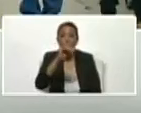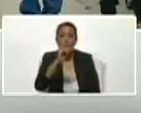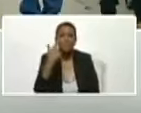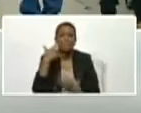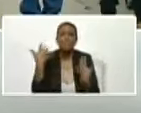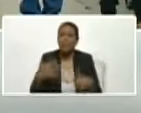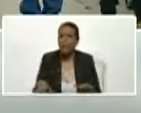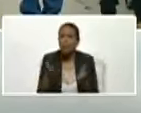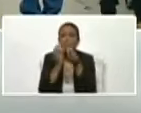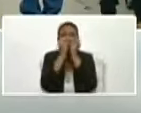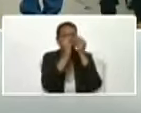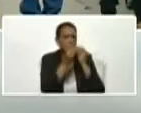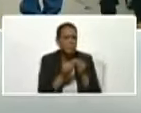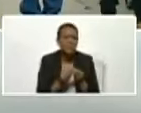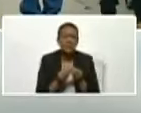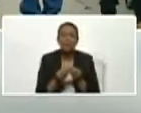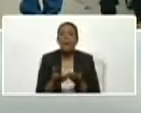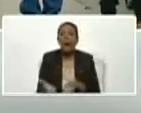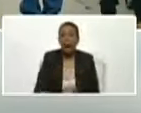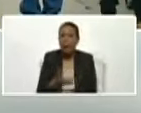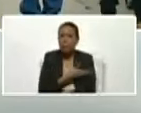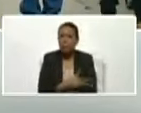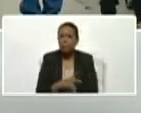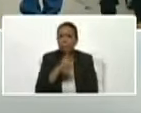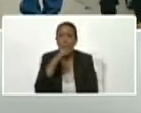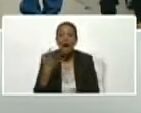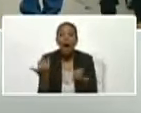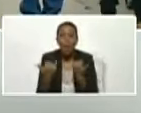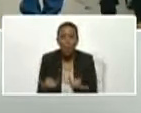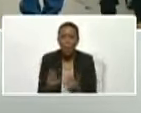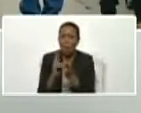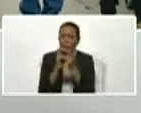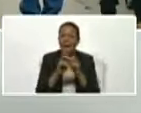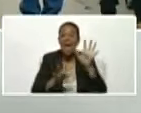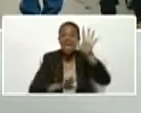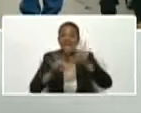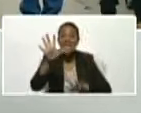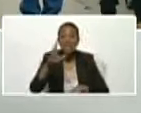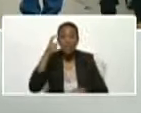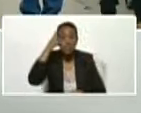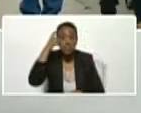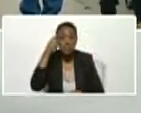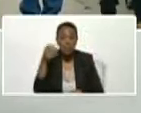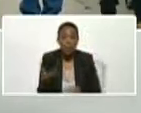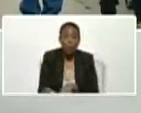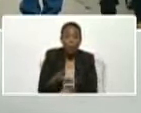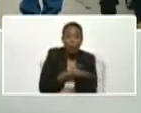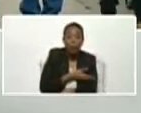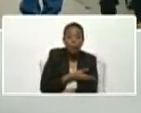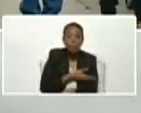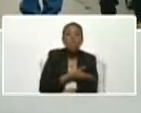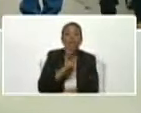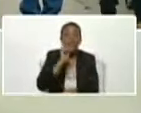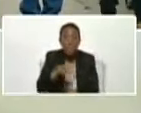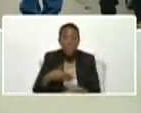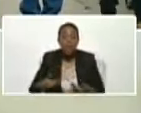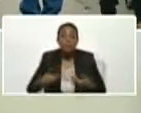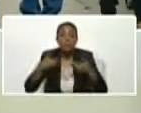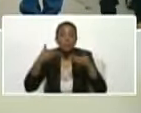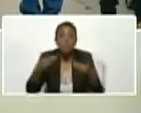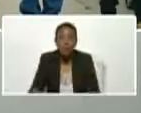cuenta que sí se puede y en 15 días o antes les voy a